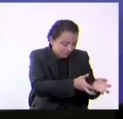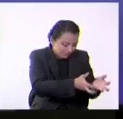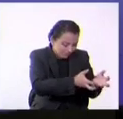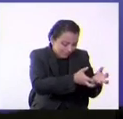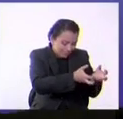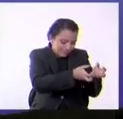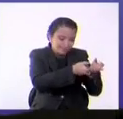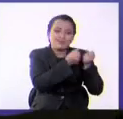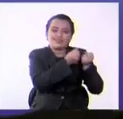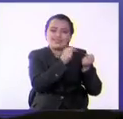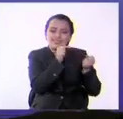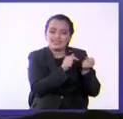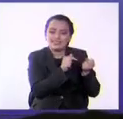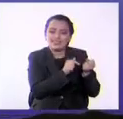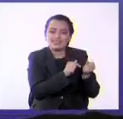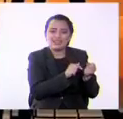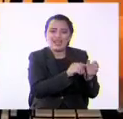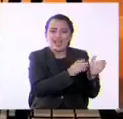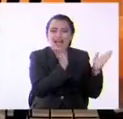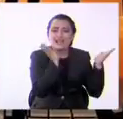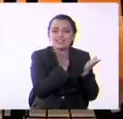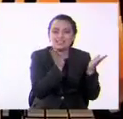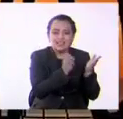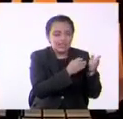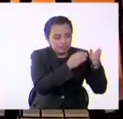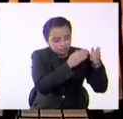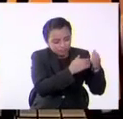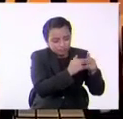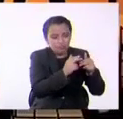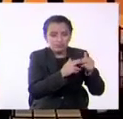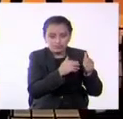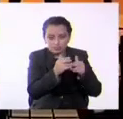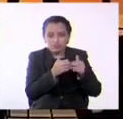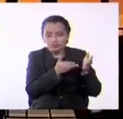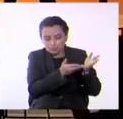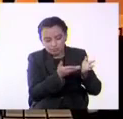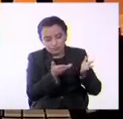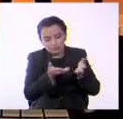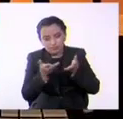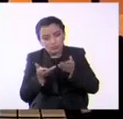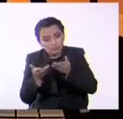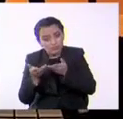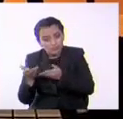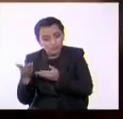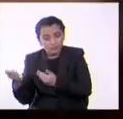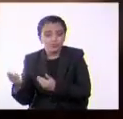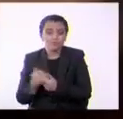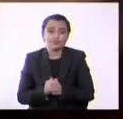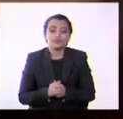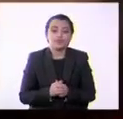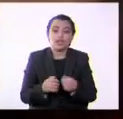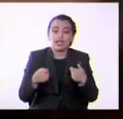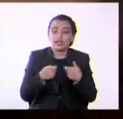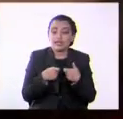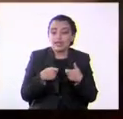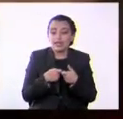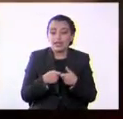energía para llevar a cabo los procesos de producción, y en este momento la mayor parte de la energía